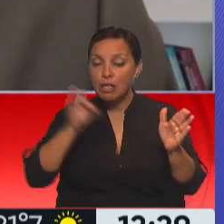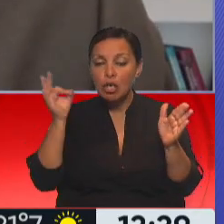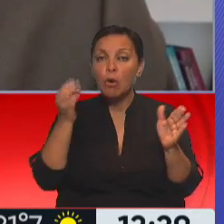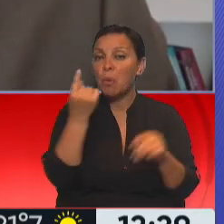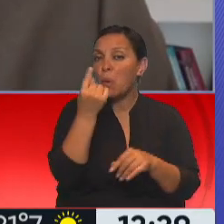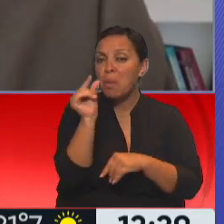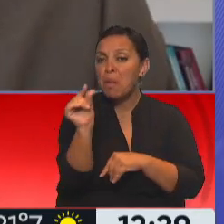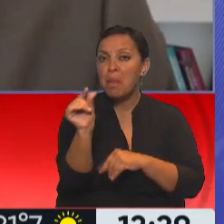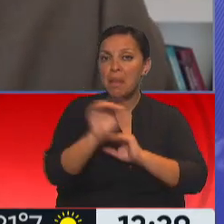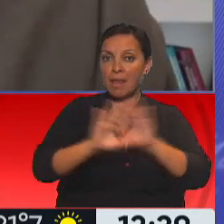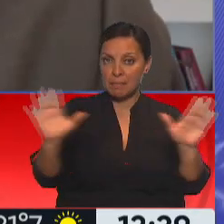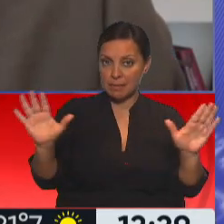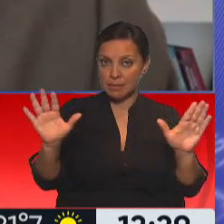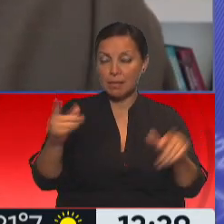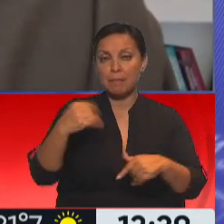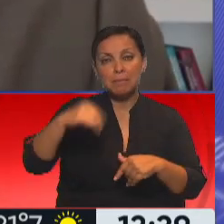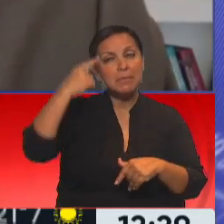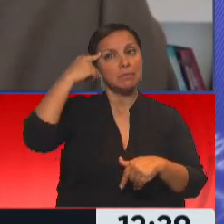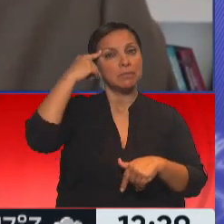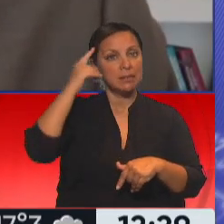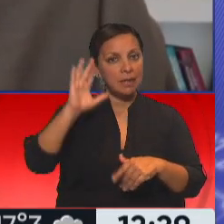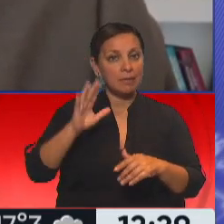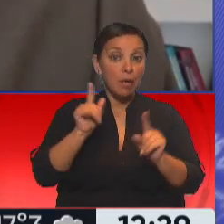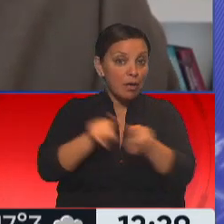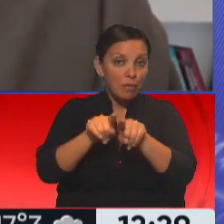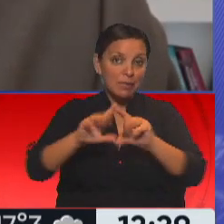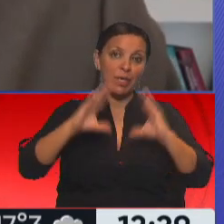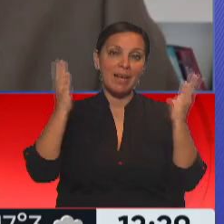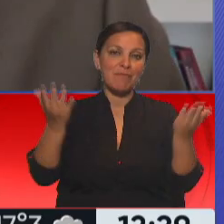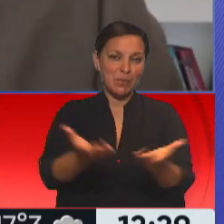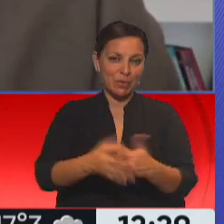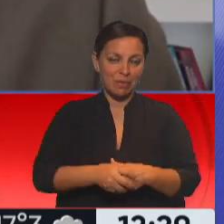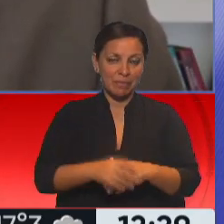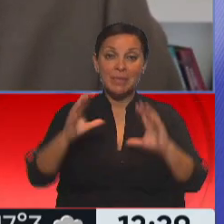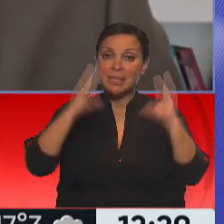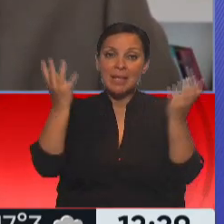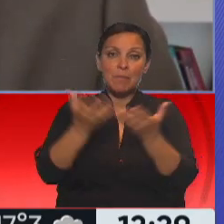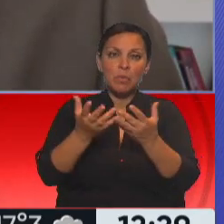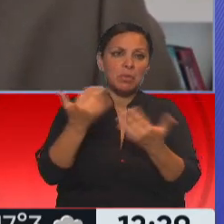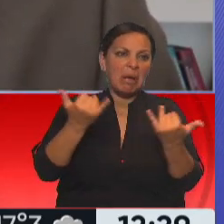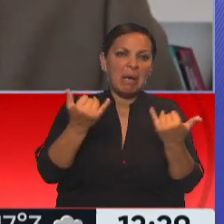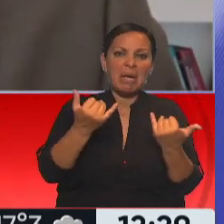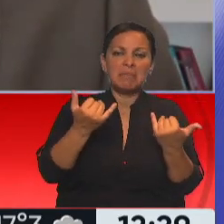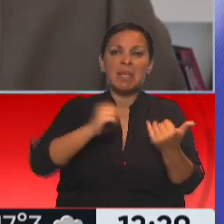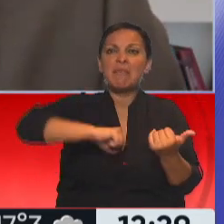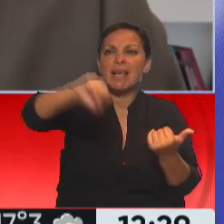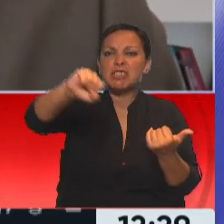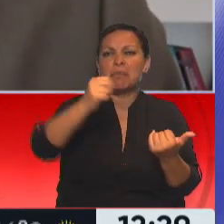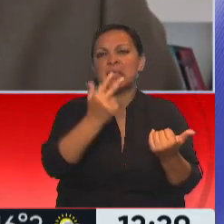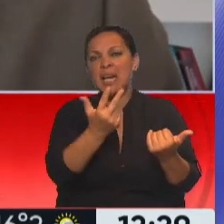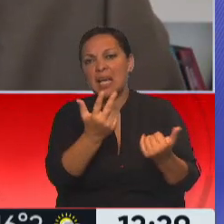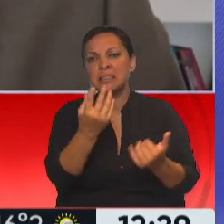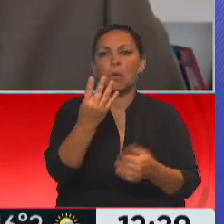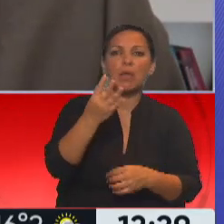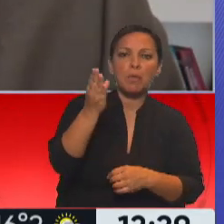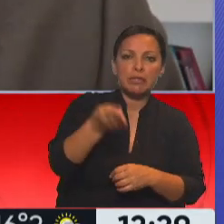empecemos a pensar en un dígito anual. Eso es lo que pasa en el mundo. En el mundo la inflación es de 3-4% anual, en algunos lugares, en los